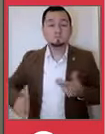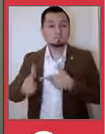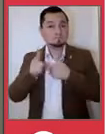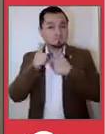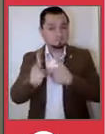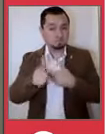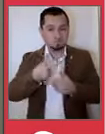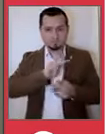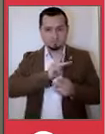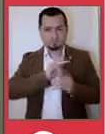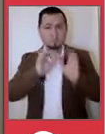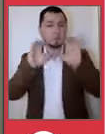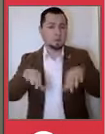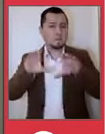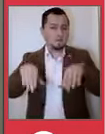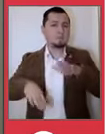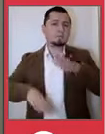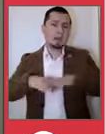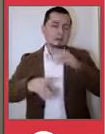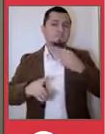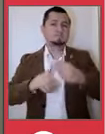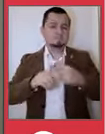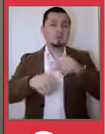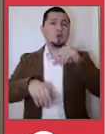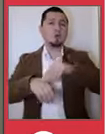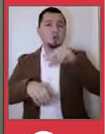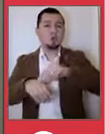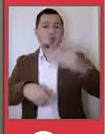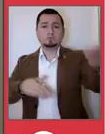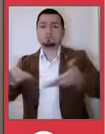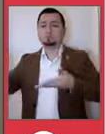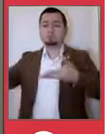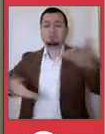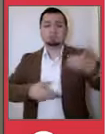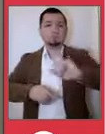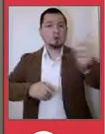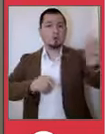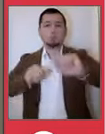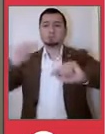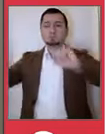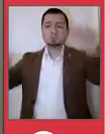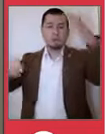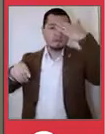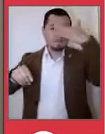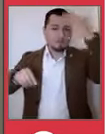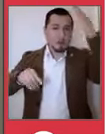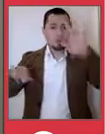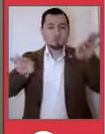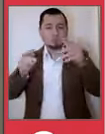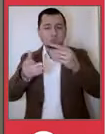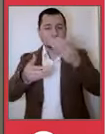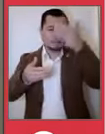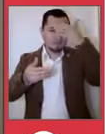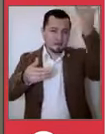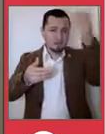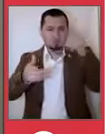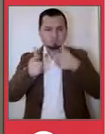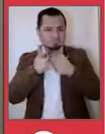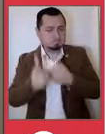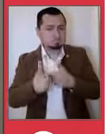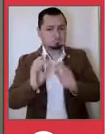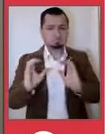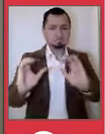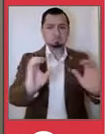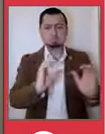avanzar en la contratación de más personal reubicar de manera temporal a otros médicos y enfermeras y con eso lo que hemos ganado es mayor capacidad de tensión